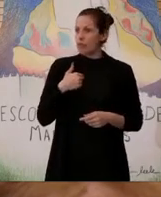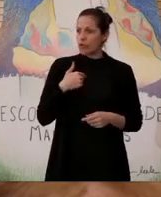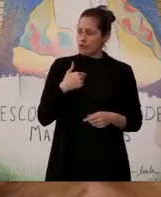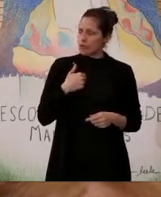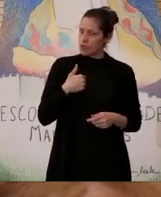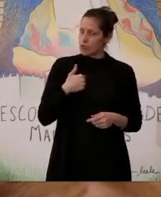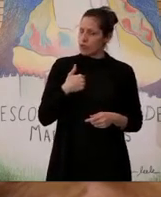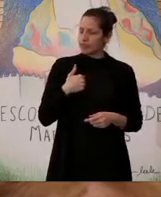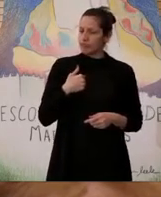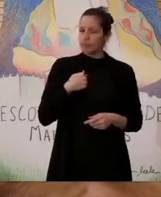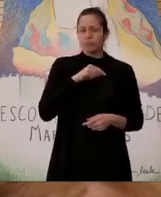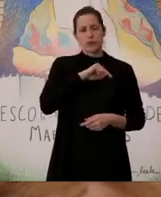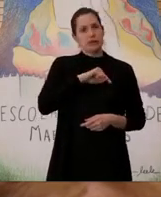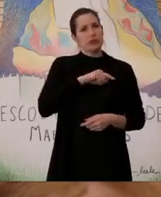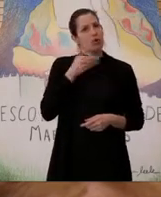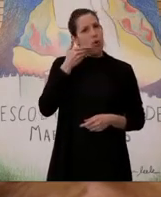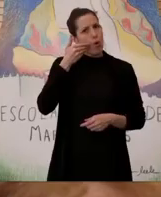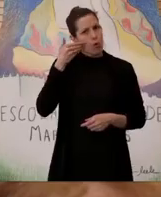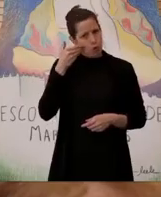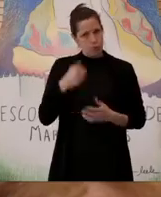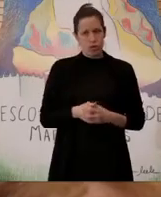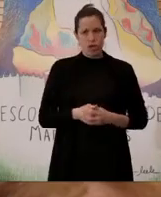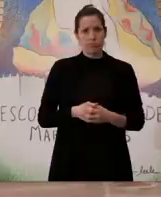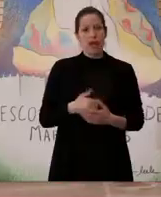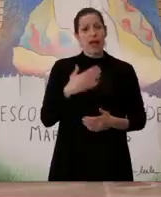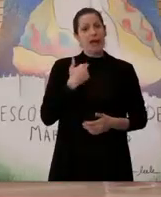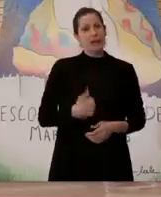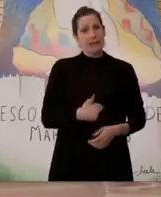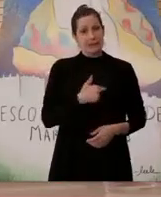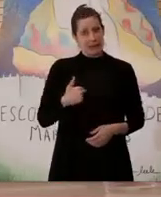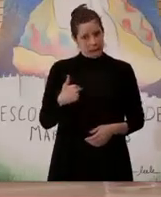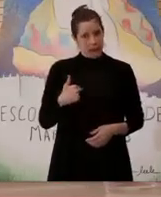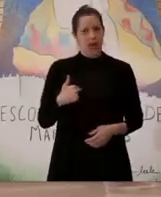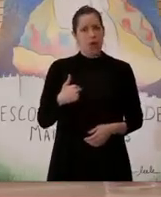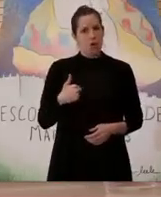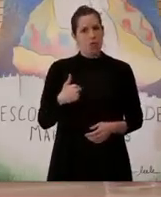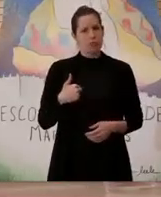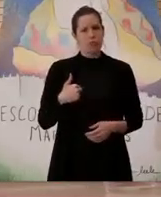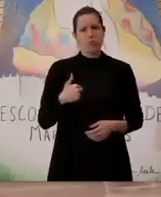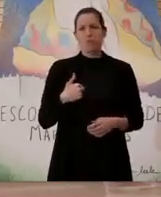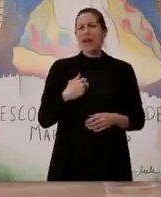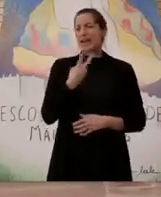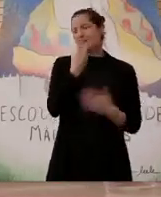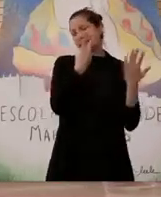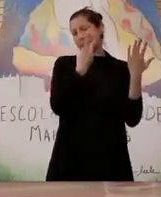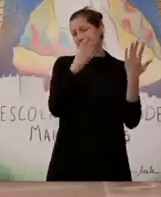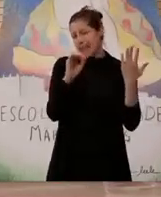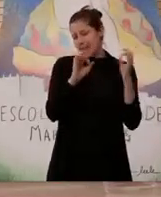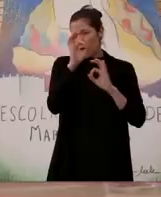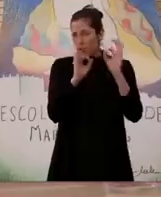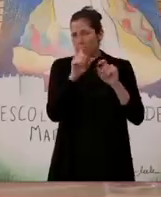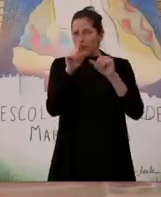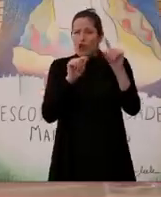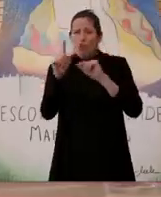orgullosa las decisiones que se tomaron la corporación de Santiago fueron un 70% por unanimidade Y eso no une por casualidades